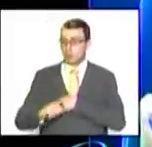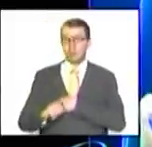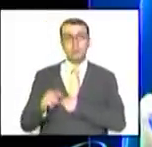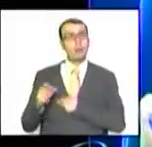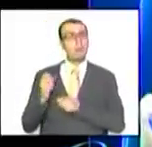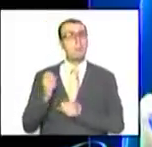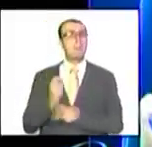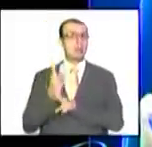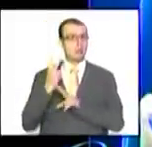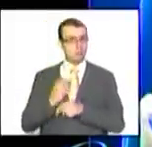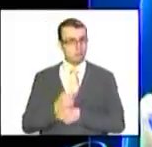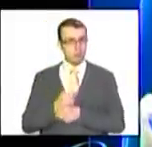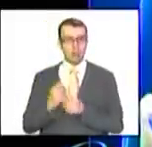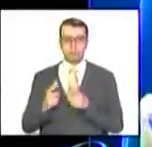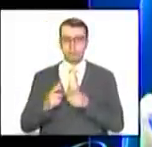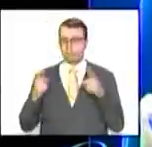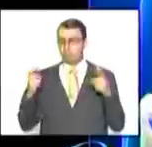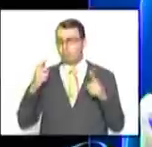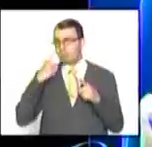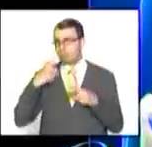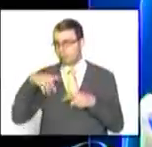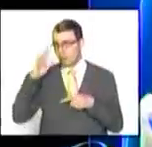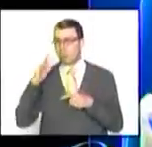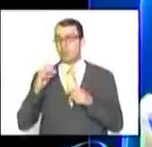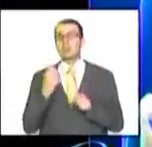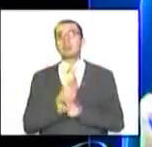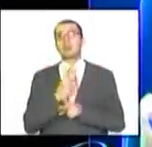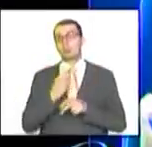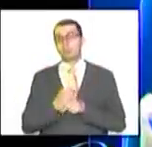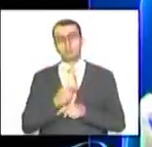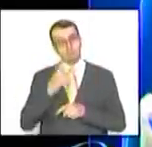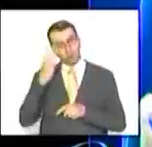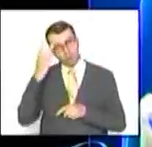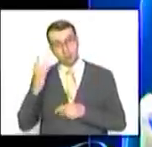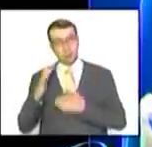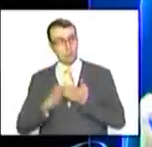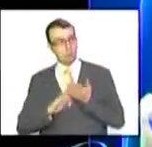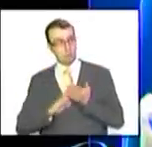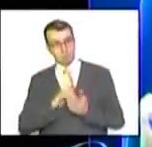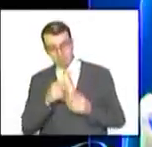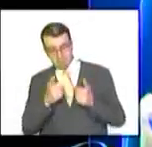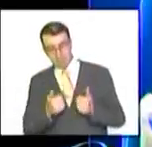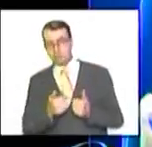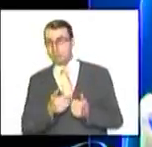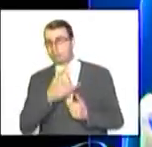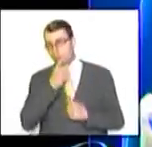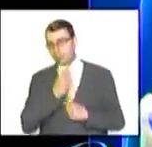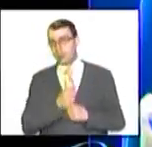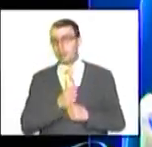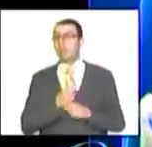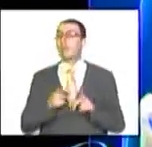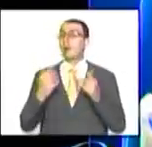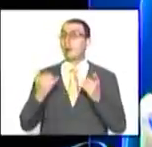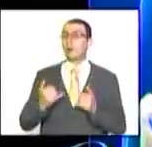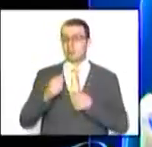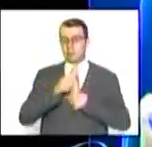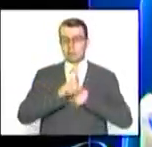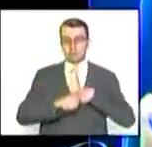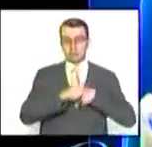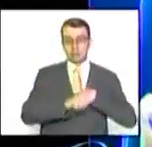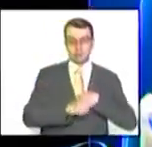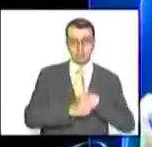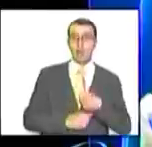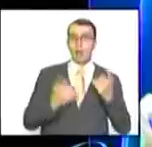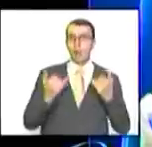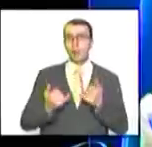peligrosas de lo que estaba pasando, porque los resultados no eran los óptimos. Ahora, con los avances de las cirugías, la